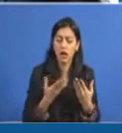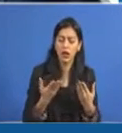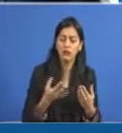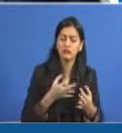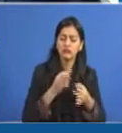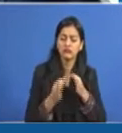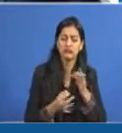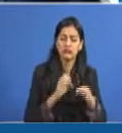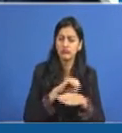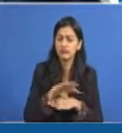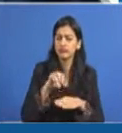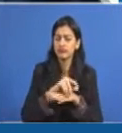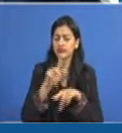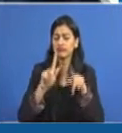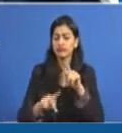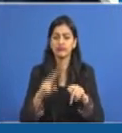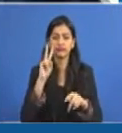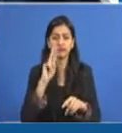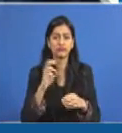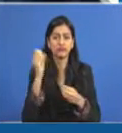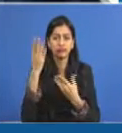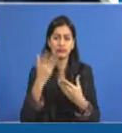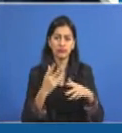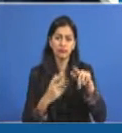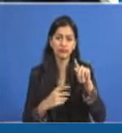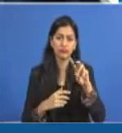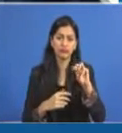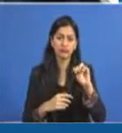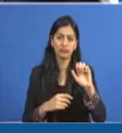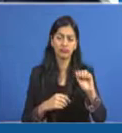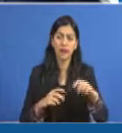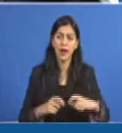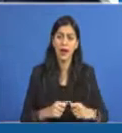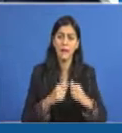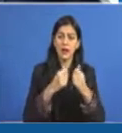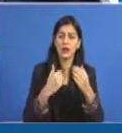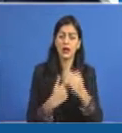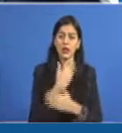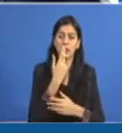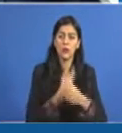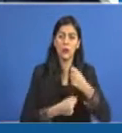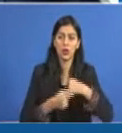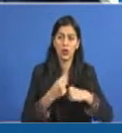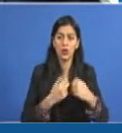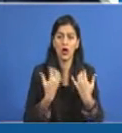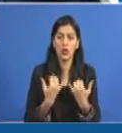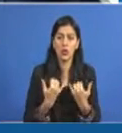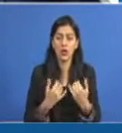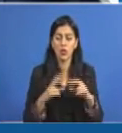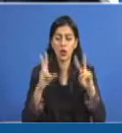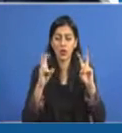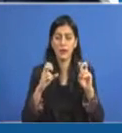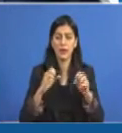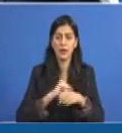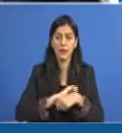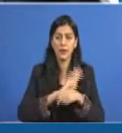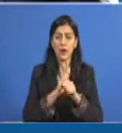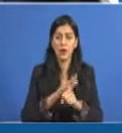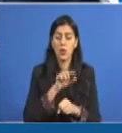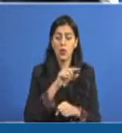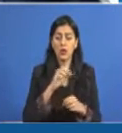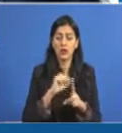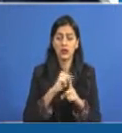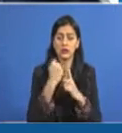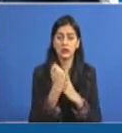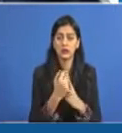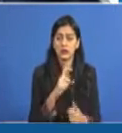en estos momentos Yo Me Informo PMA para emprender ese nuevo negocio en tiempos de pandemia, una situación que definitivamente nos